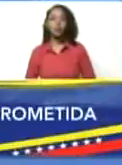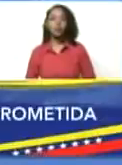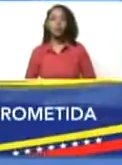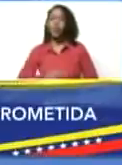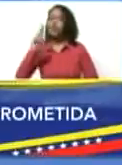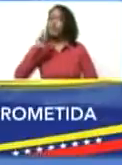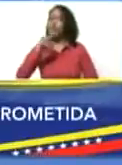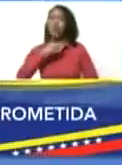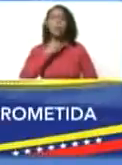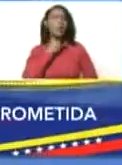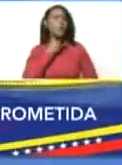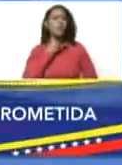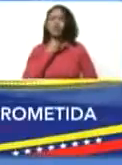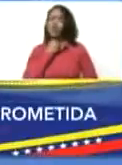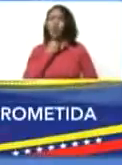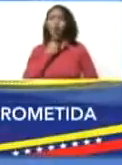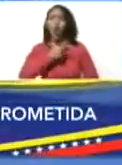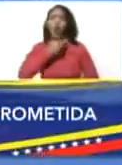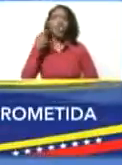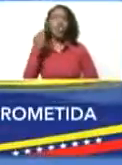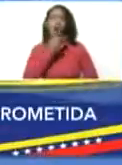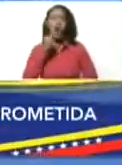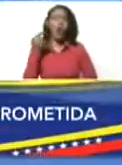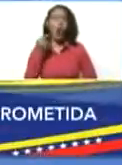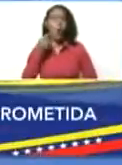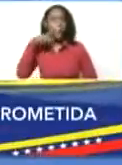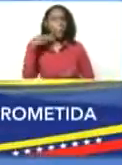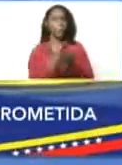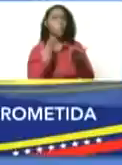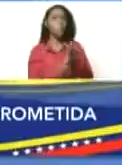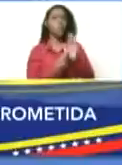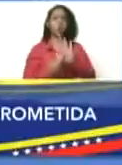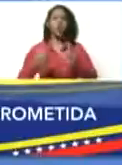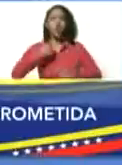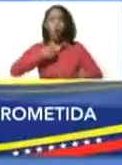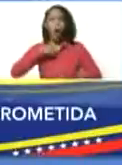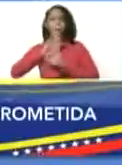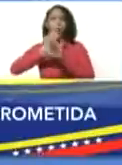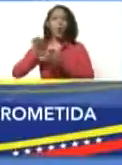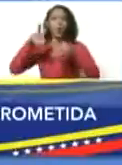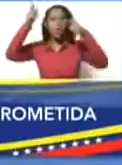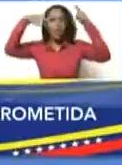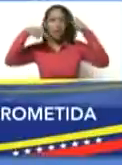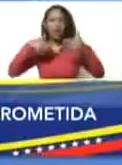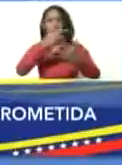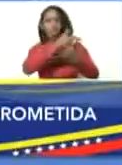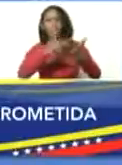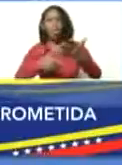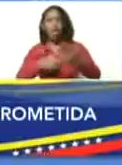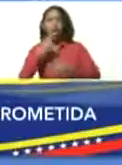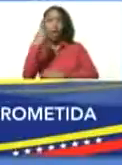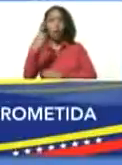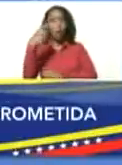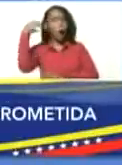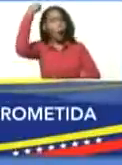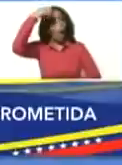Nunca me gustó vestirme de rojo rojito para demostrar que era chavista, escribió Arle en una de las